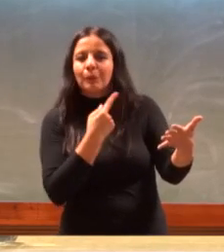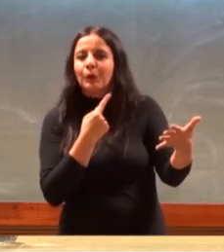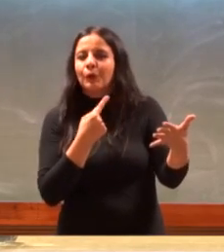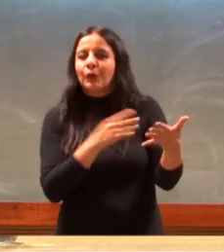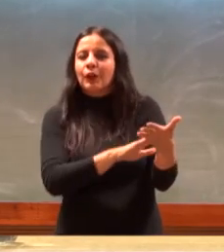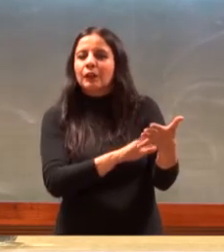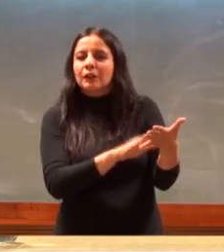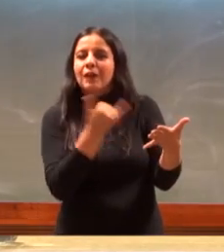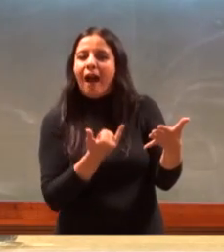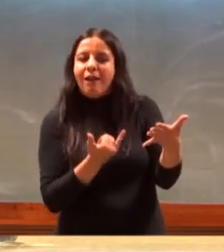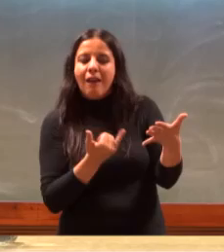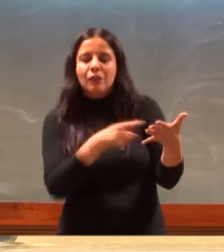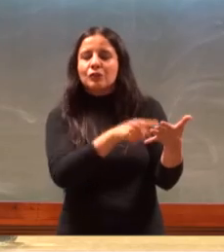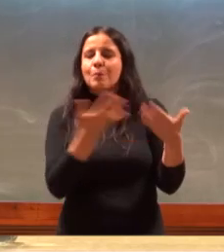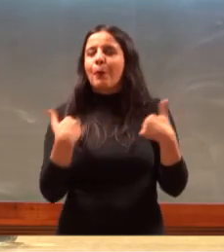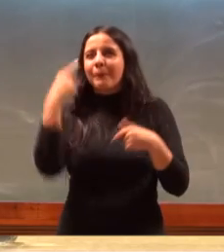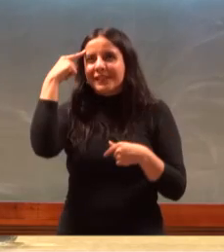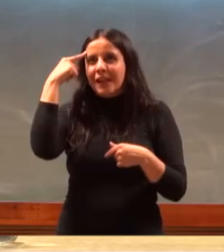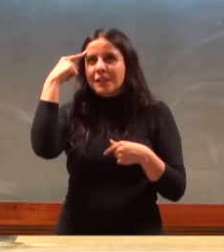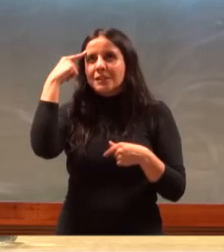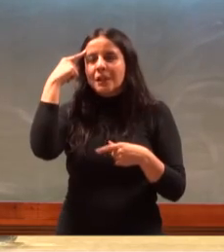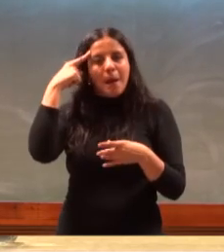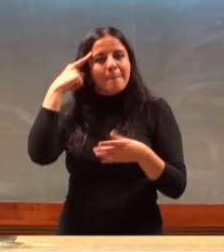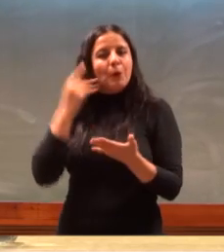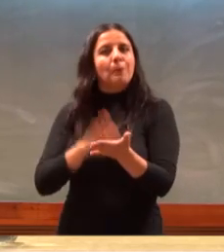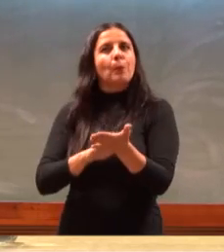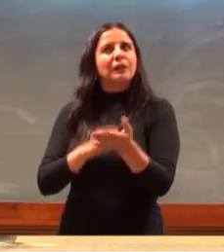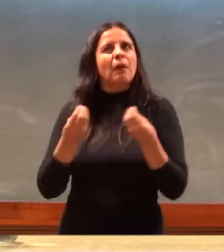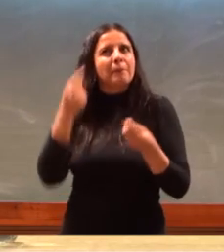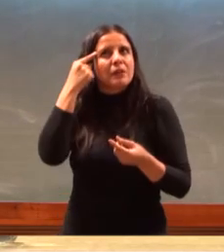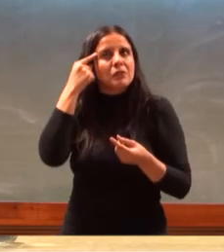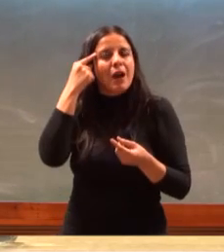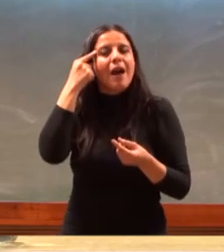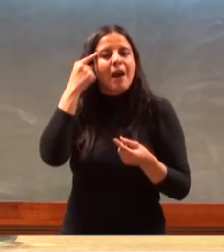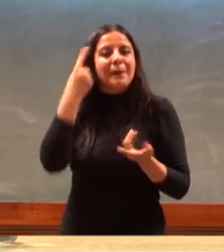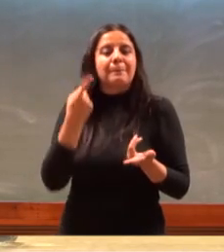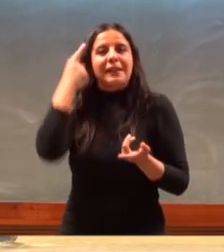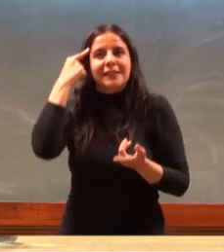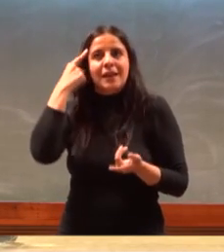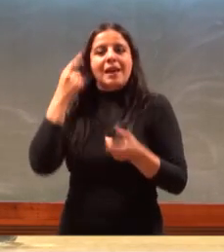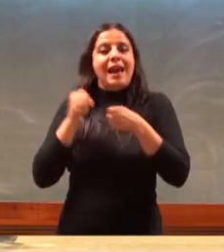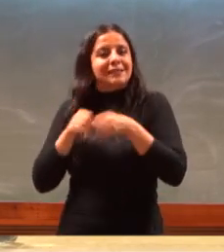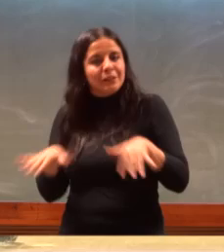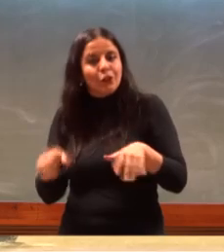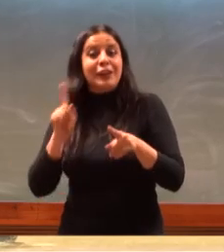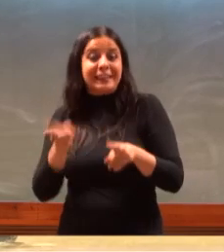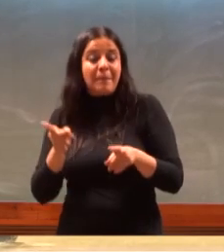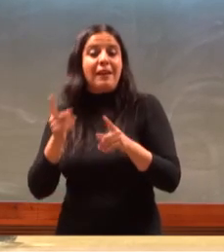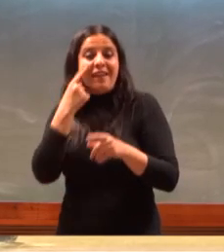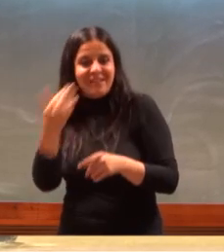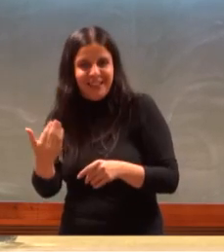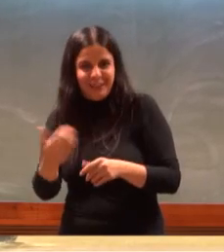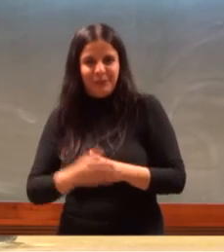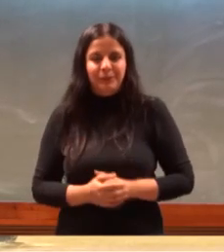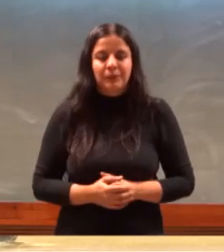convocatorias tanto en el caso de proyectos de extensión como en el caso de proyectos de investigación orientados y acotados dar idad al